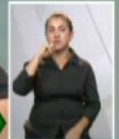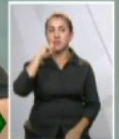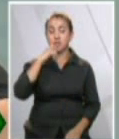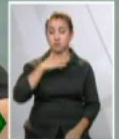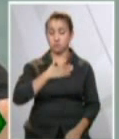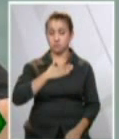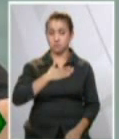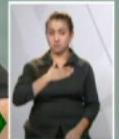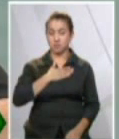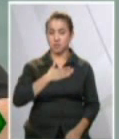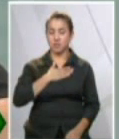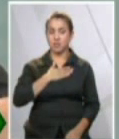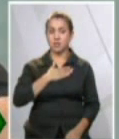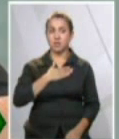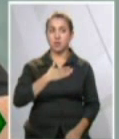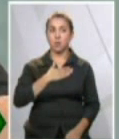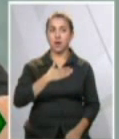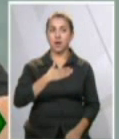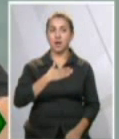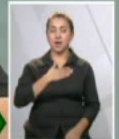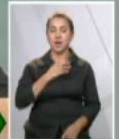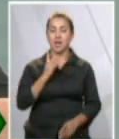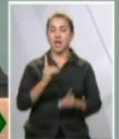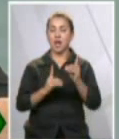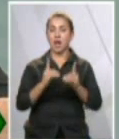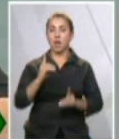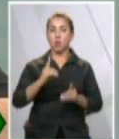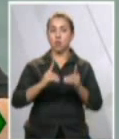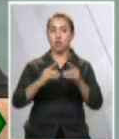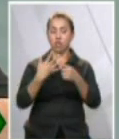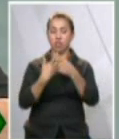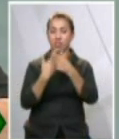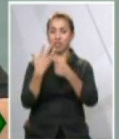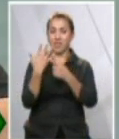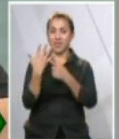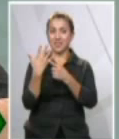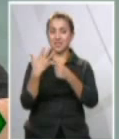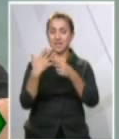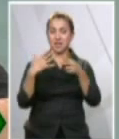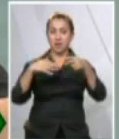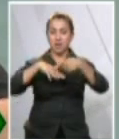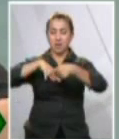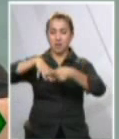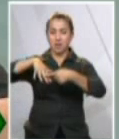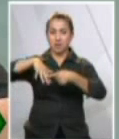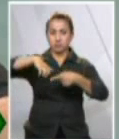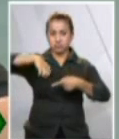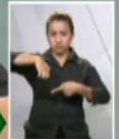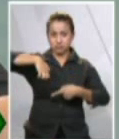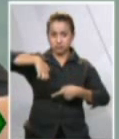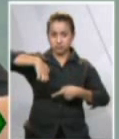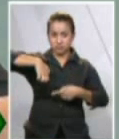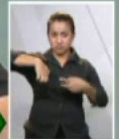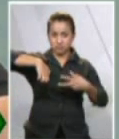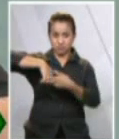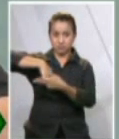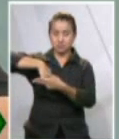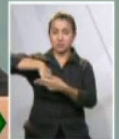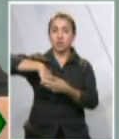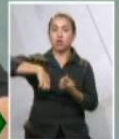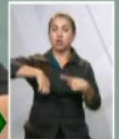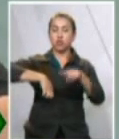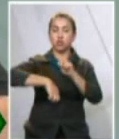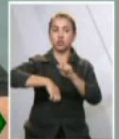en mi caso es la amputación congénita de algunos dedos de la mano derecha junto con ciertos músculos del